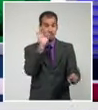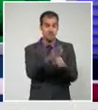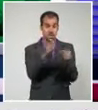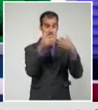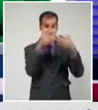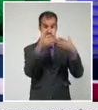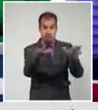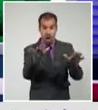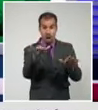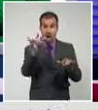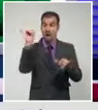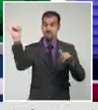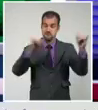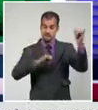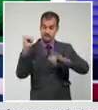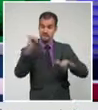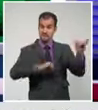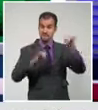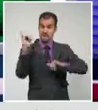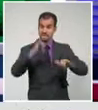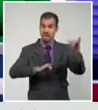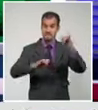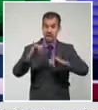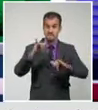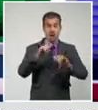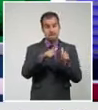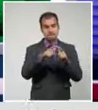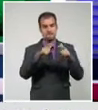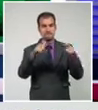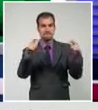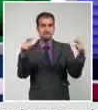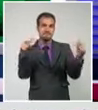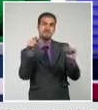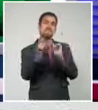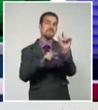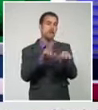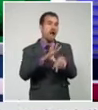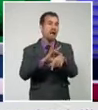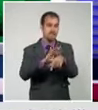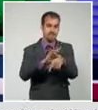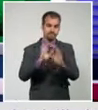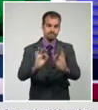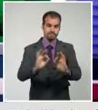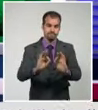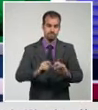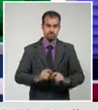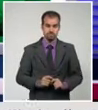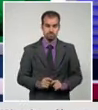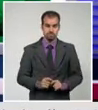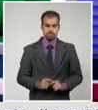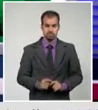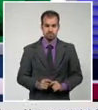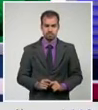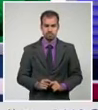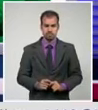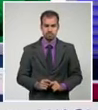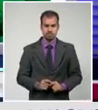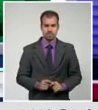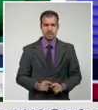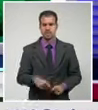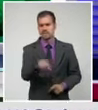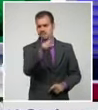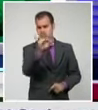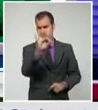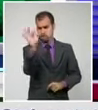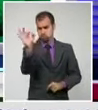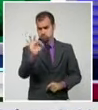viajeros, el incremento del número de casos confirmados, pues ya el 18% de todas las personas diagnosticadas